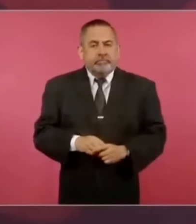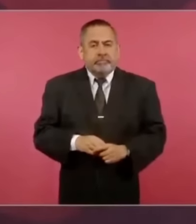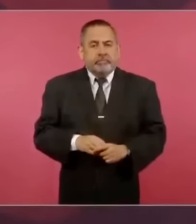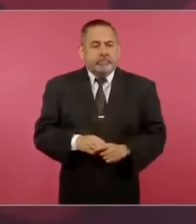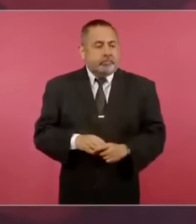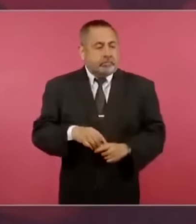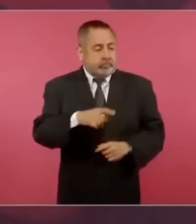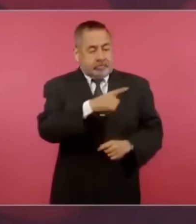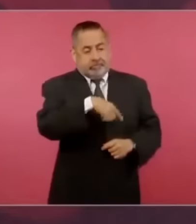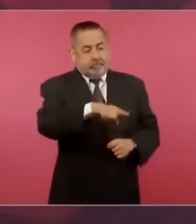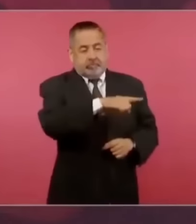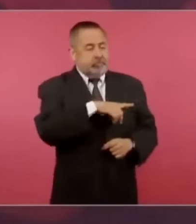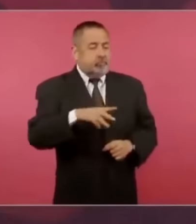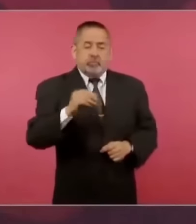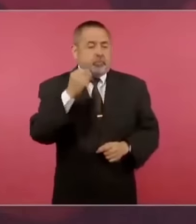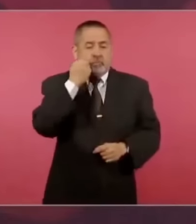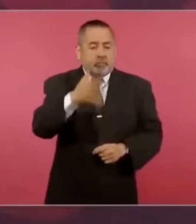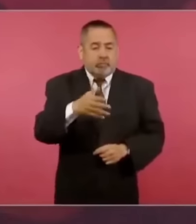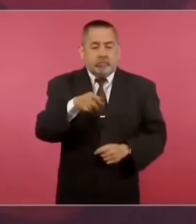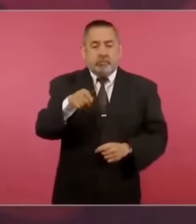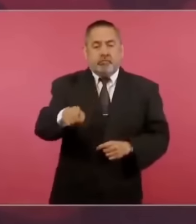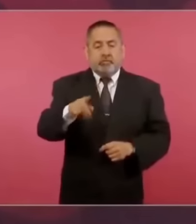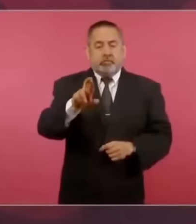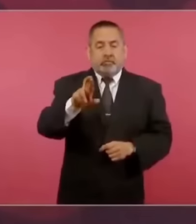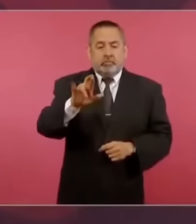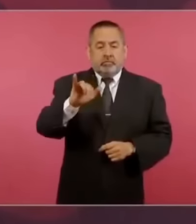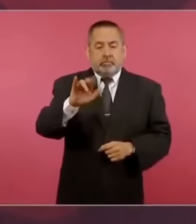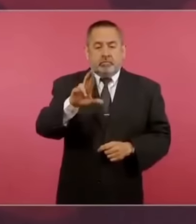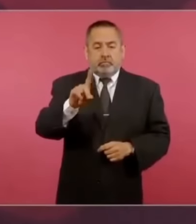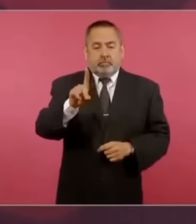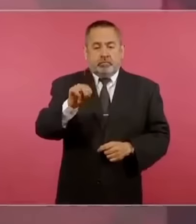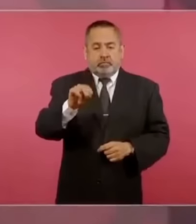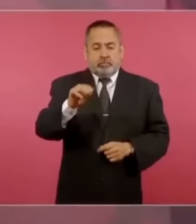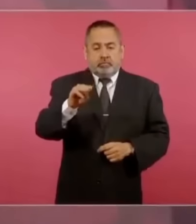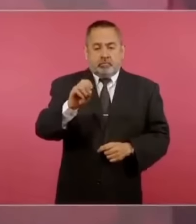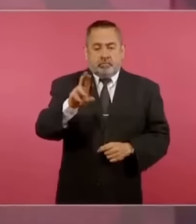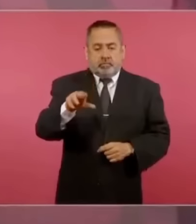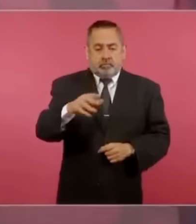que Ricardo Monreal fuese nuestro candidato.